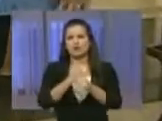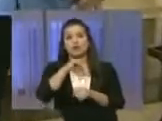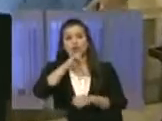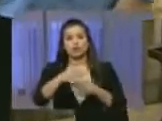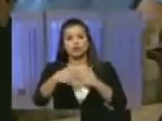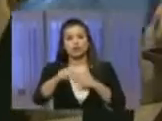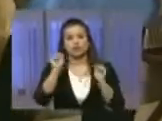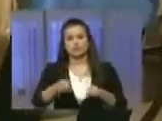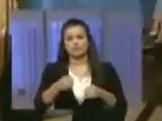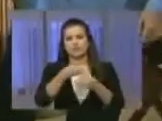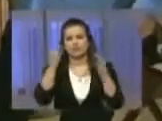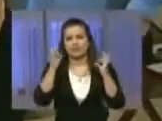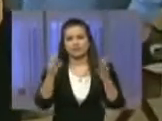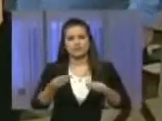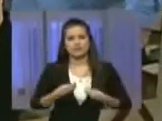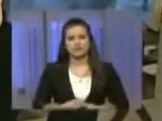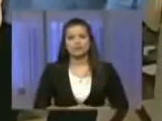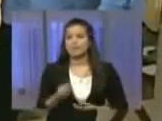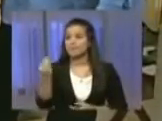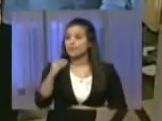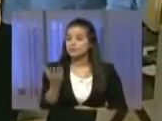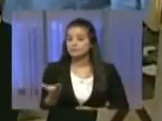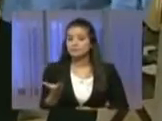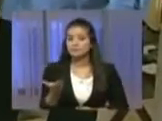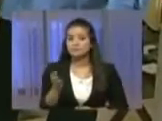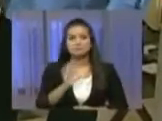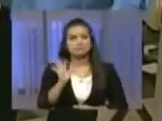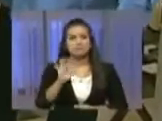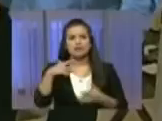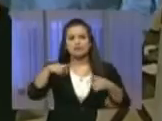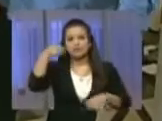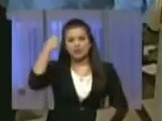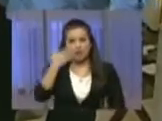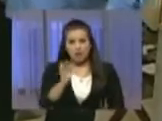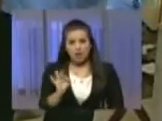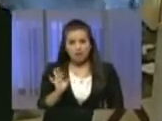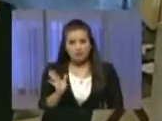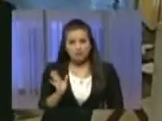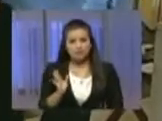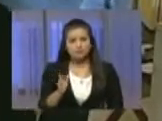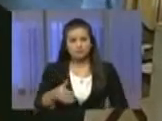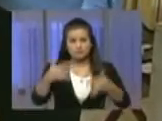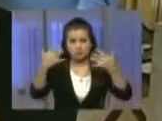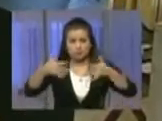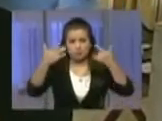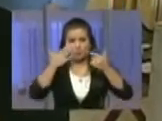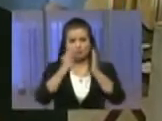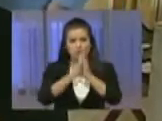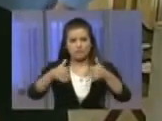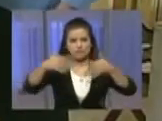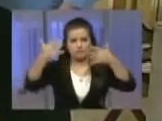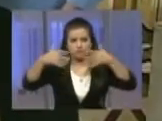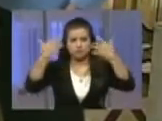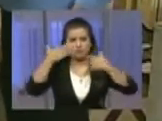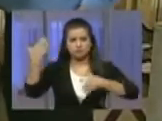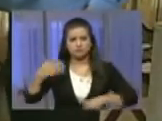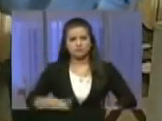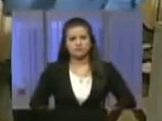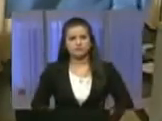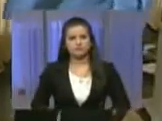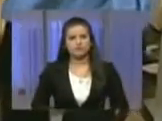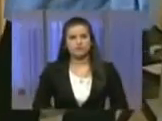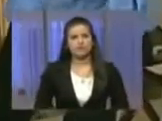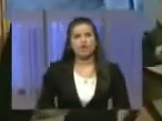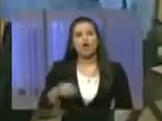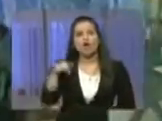pertenece qué más tenemos por ahí no tenemos algún video mira levántalo hoy más que nunca seguimos